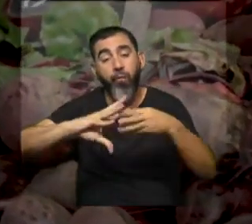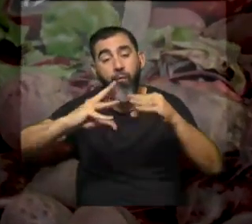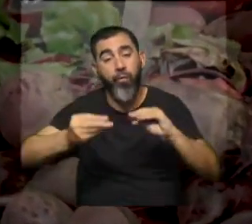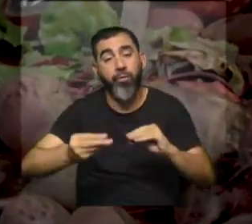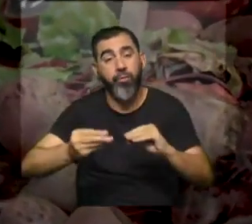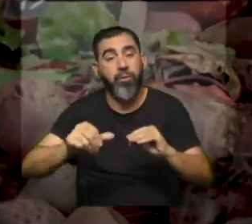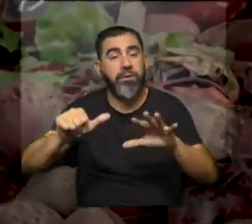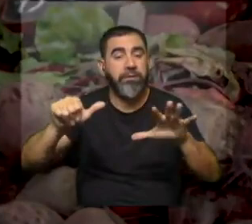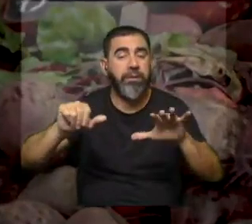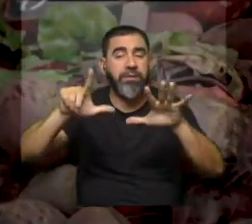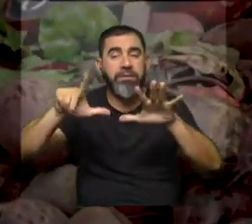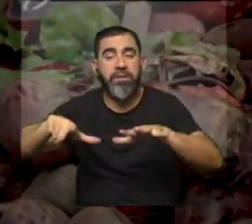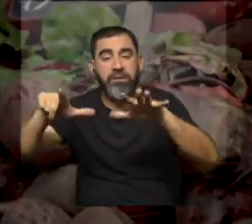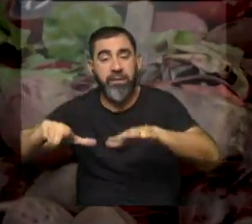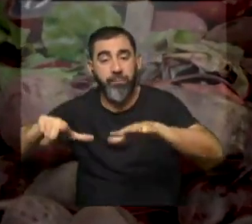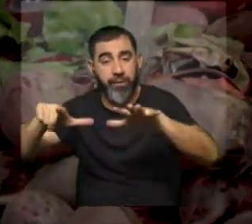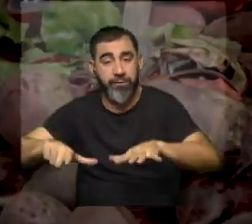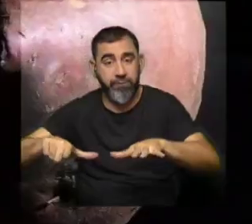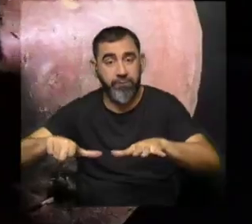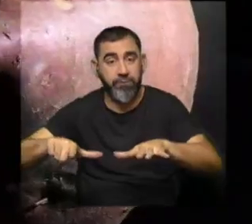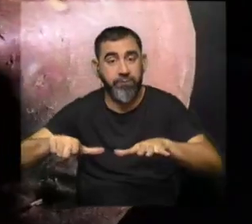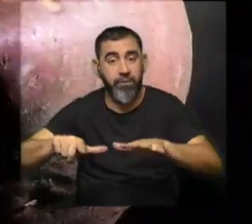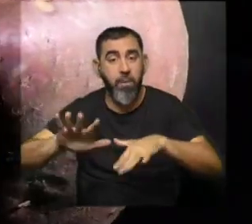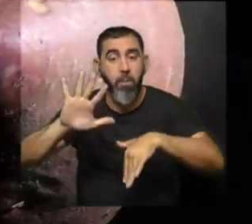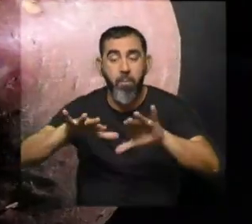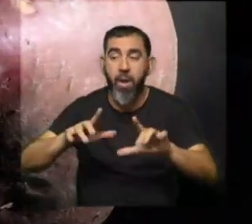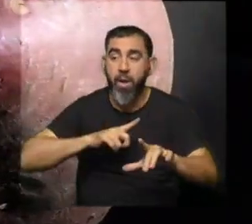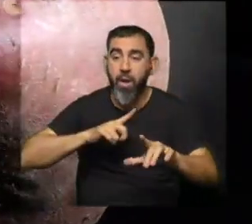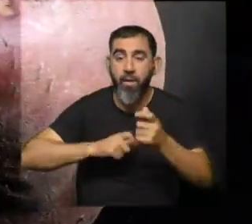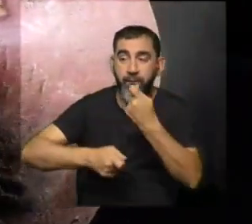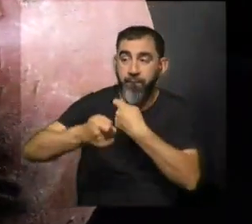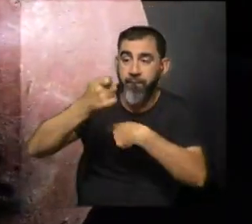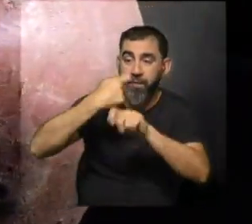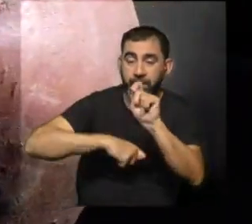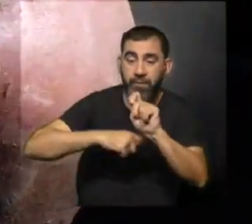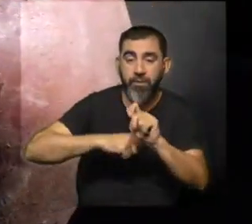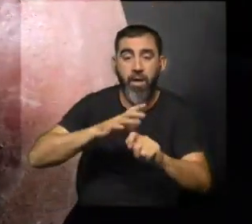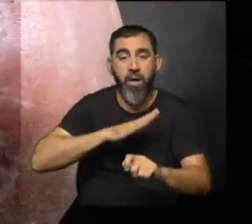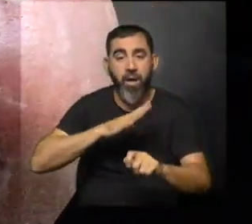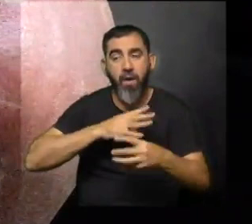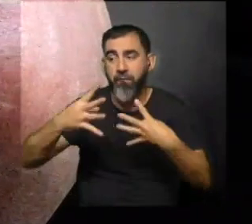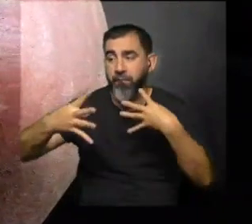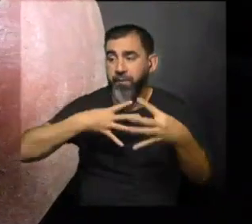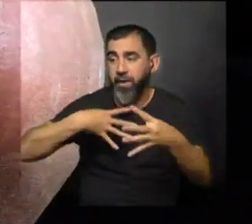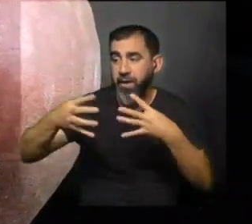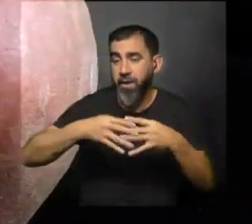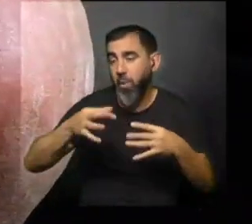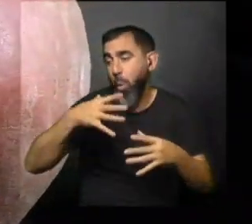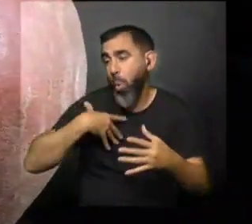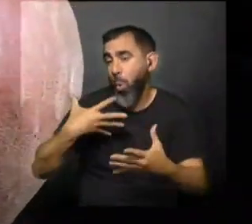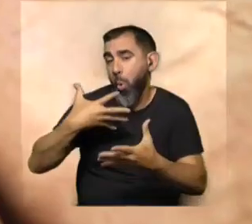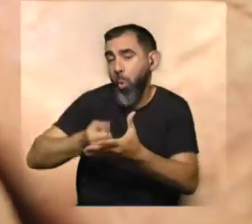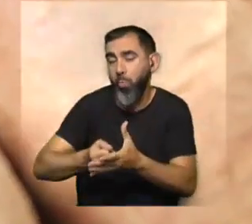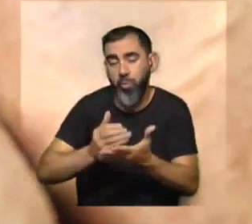durante 6-7 meses y por lo tanto aumentamos su disponibilidad. Logramos que lo encontremos en la feria o en donde compramos frutas